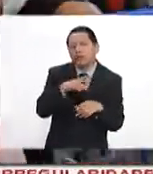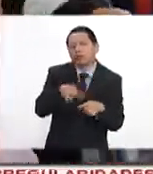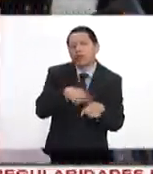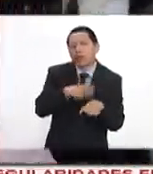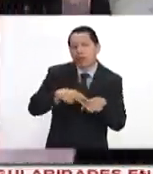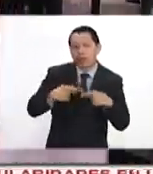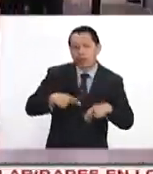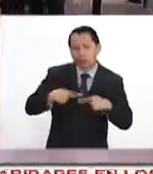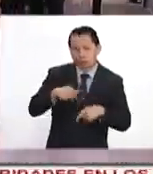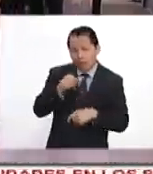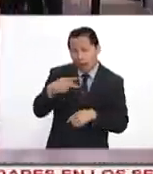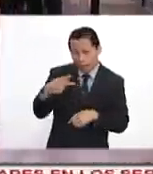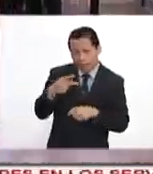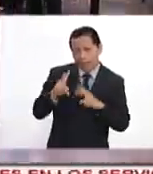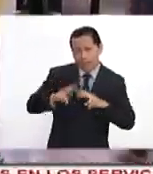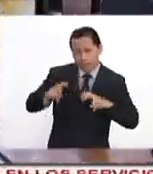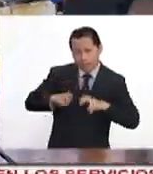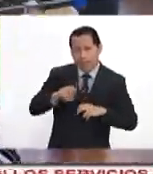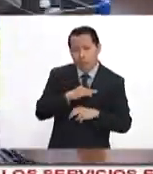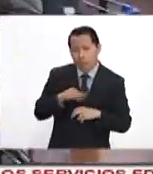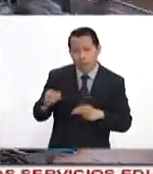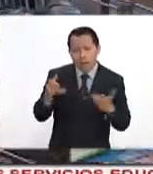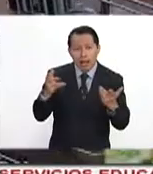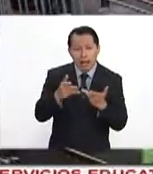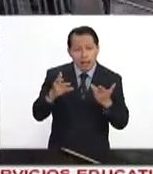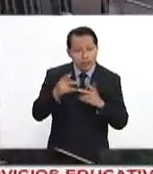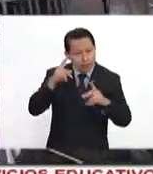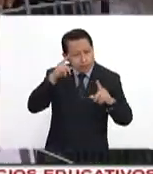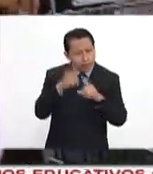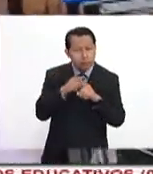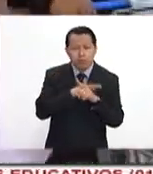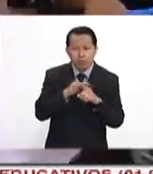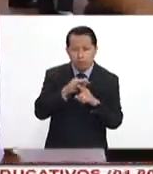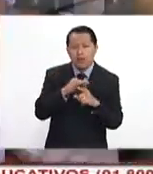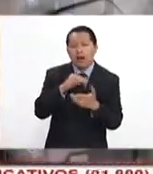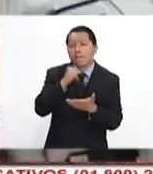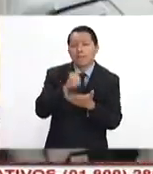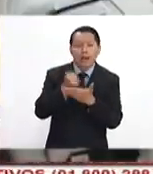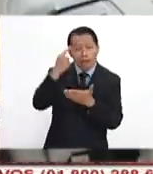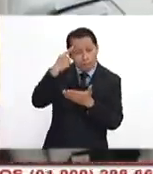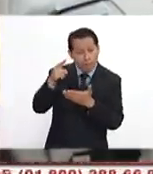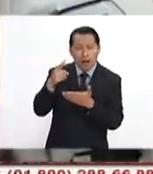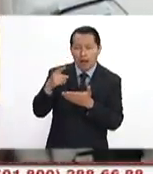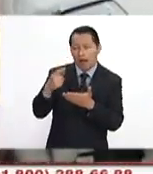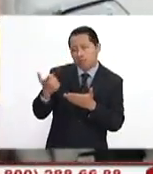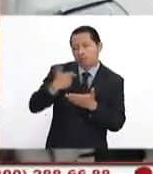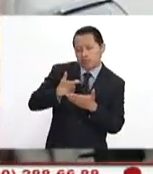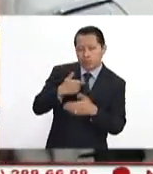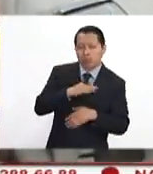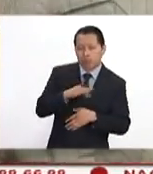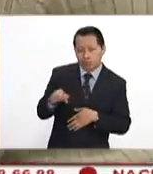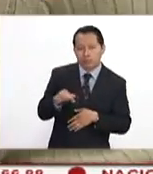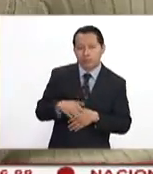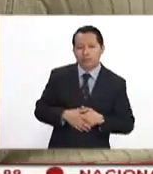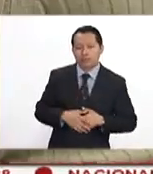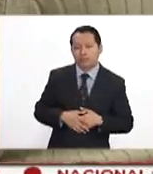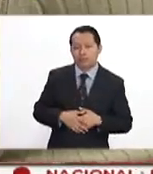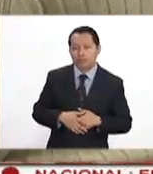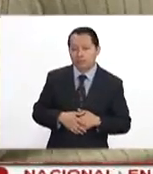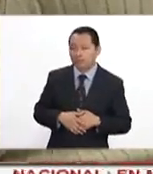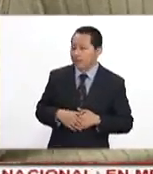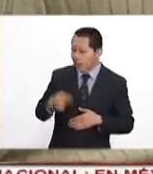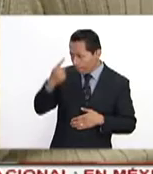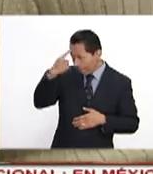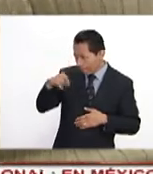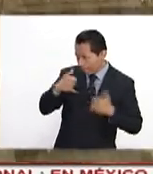corrientes que bajan nuestra aplicación y pueden realizar misiones para las marcas a cambio de una recompensa económica. Claro. Entonces, para